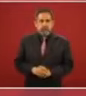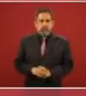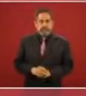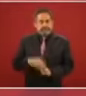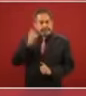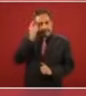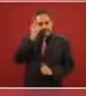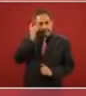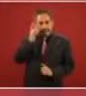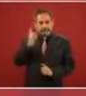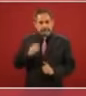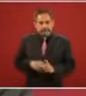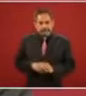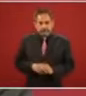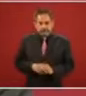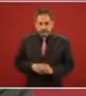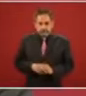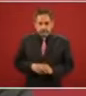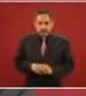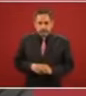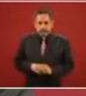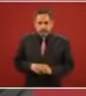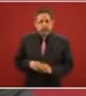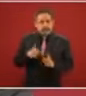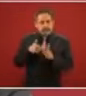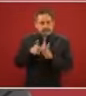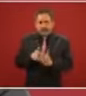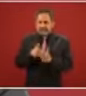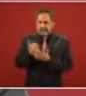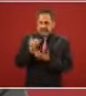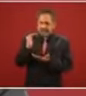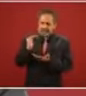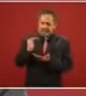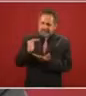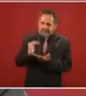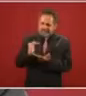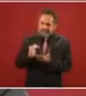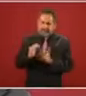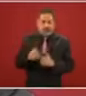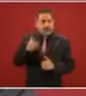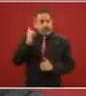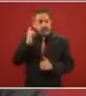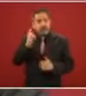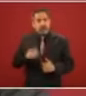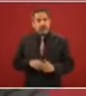Ojalá y se siga así y ojalá y